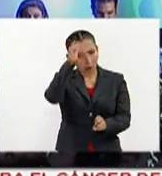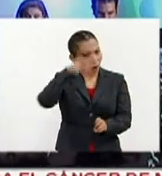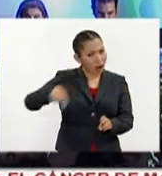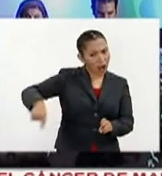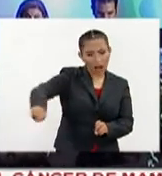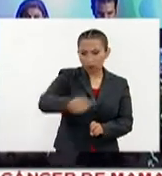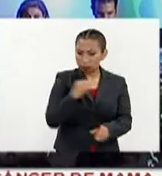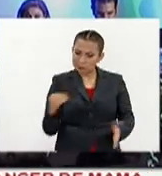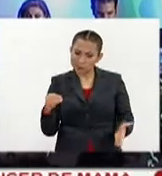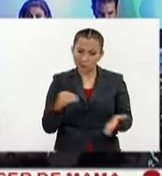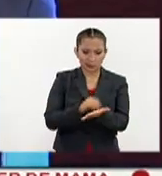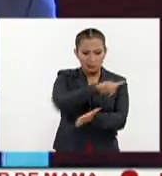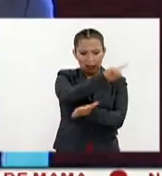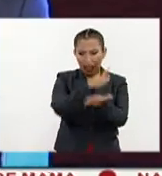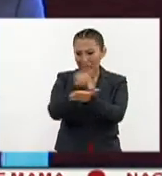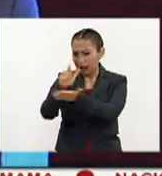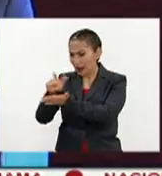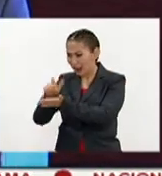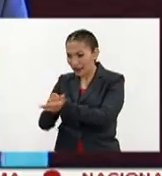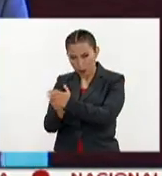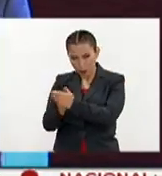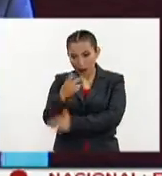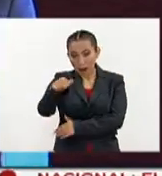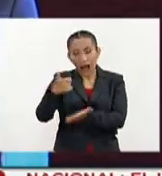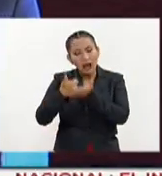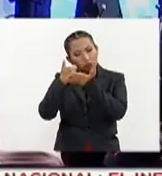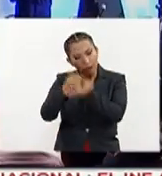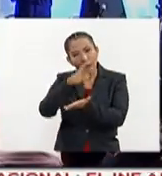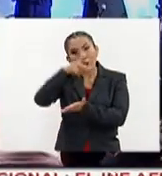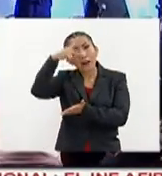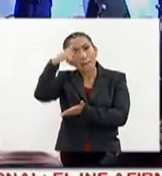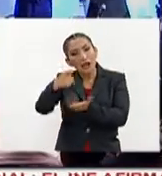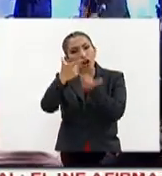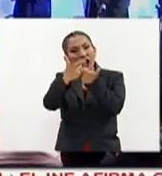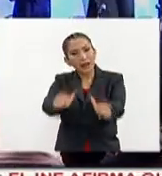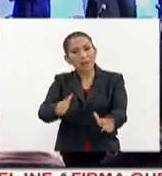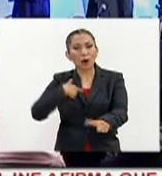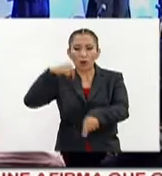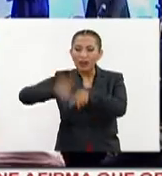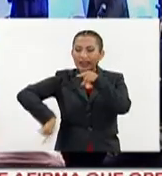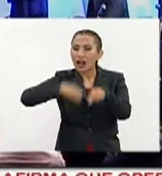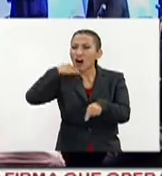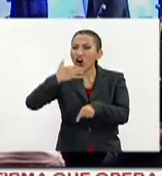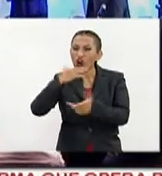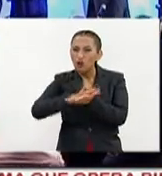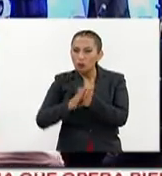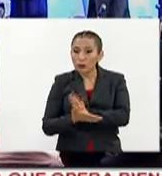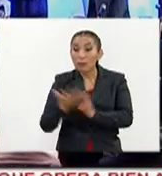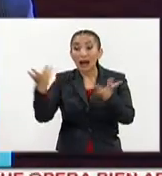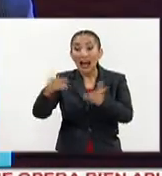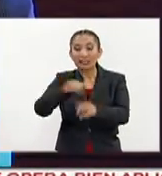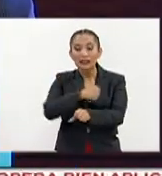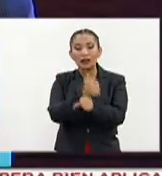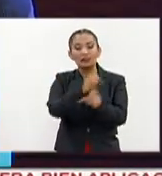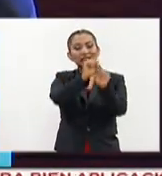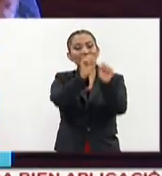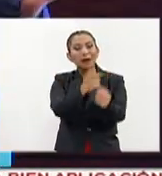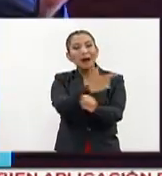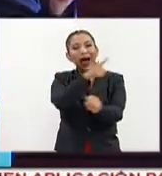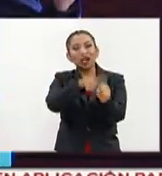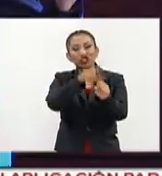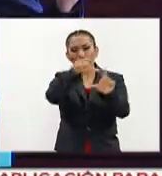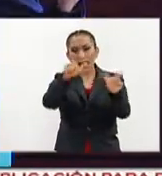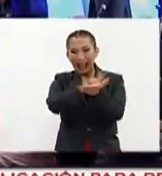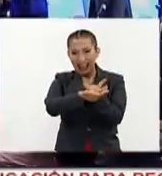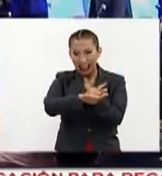que la implementación de las reformas estructurales coadyuva a lograr un México libre de corrupción, pues permitió la creación de los sistemas nacionales